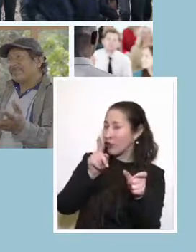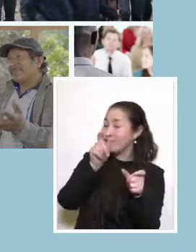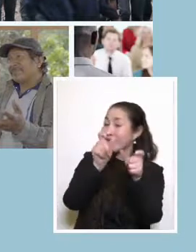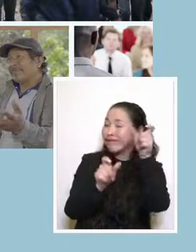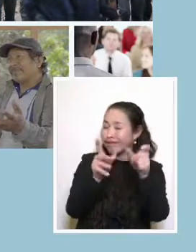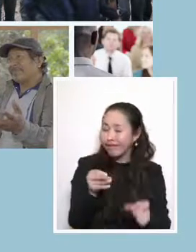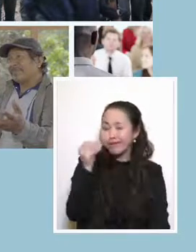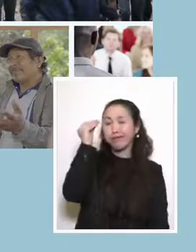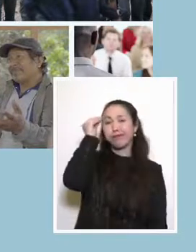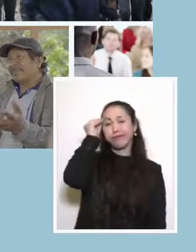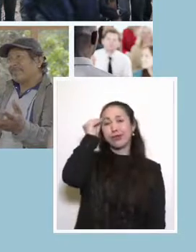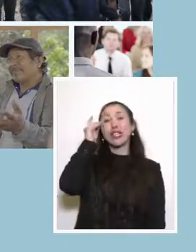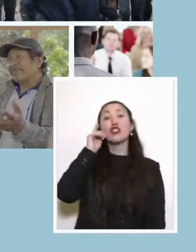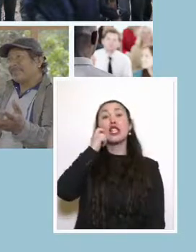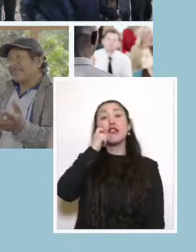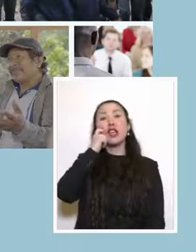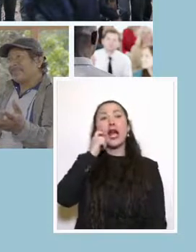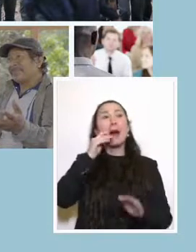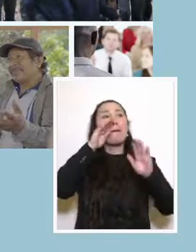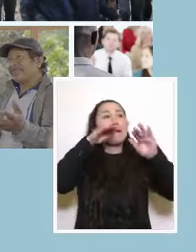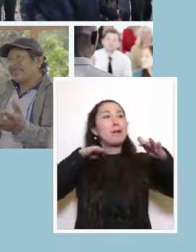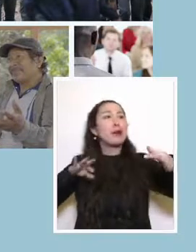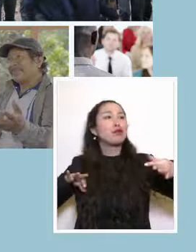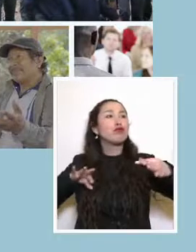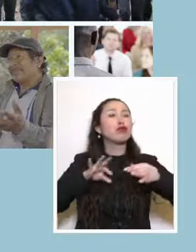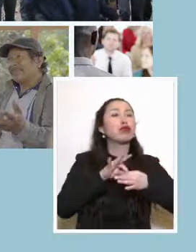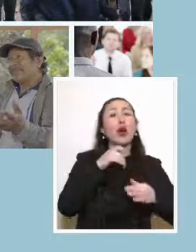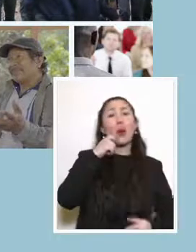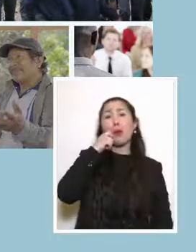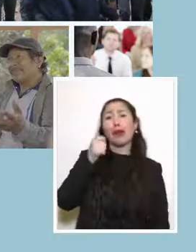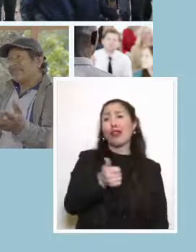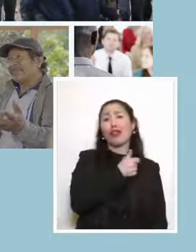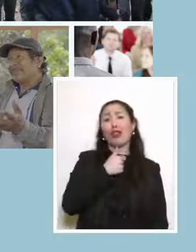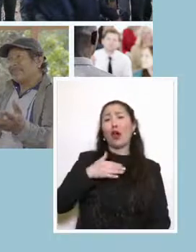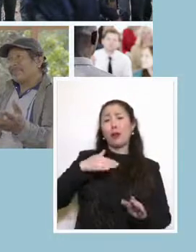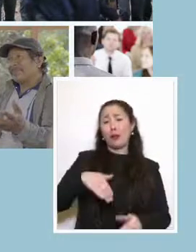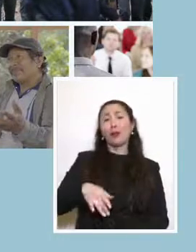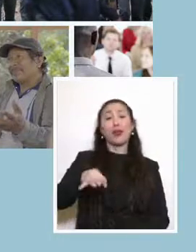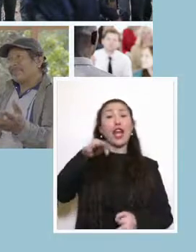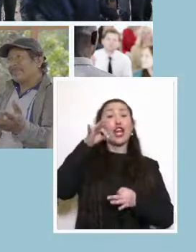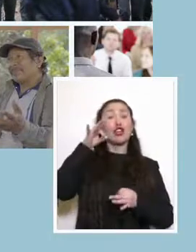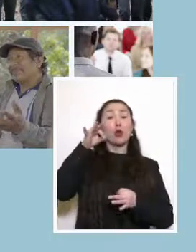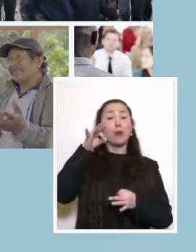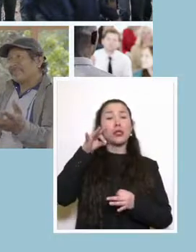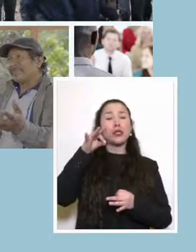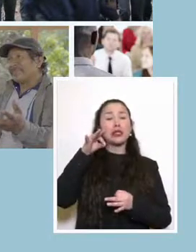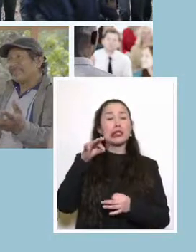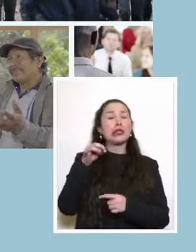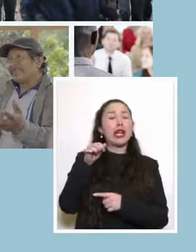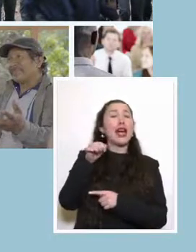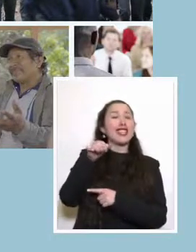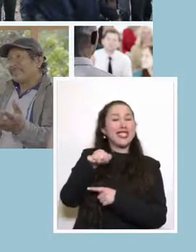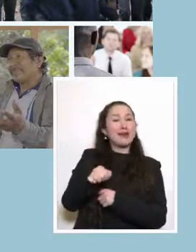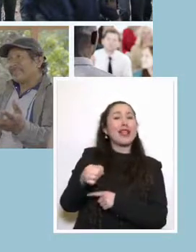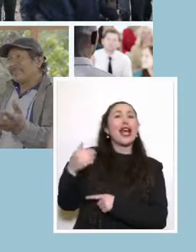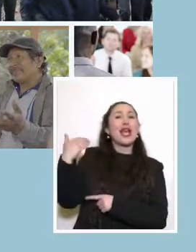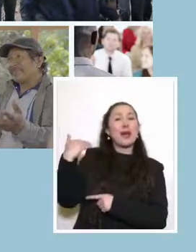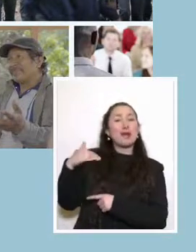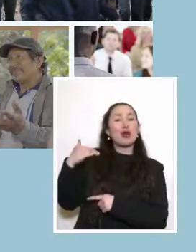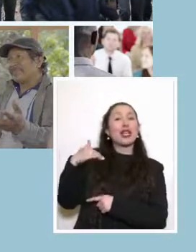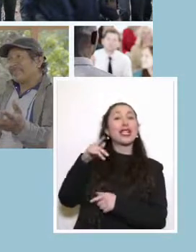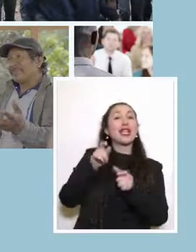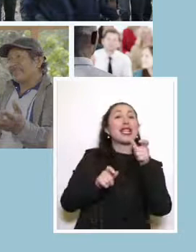pertenencia común a la misma humanidad. El informe reconoce la importancia del papel que desempeñan los actores